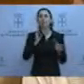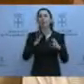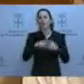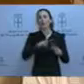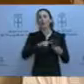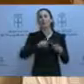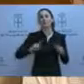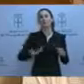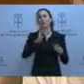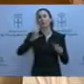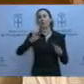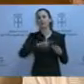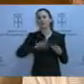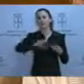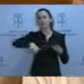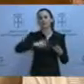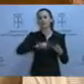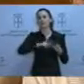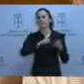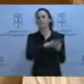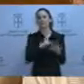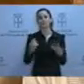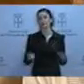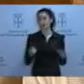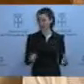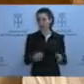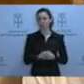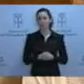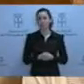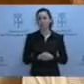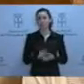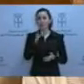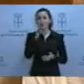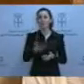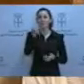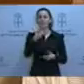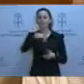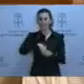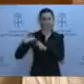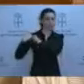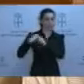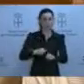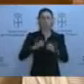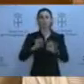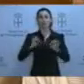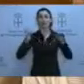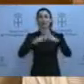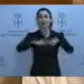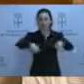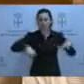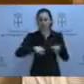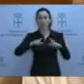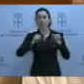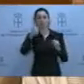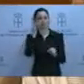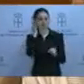el de San Isidro, el Chao San Martín, la Cova del Demo y el Dolmen de Entre Ríos, que son parte de la importantísima herencia castreña de los asturianos. Y usted se cree, me voy a